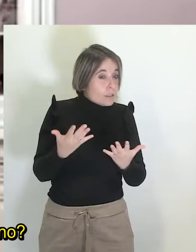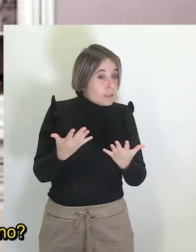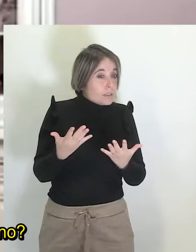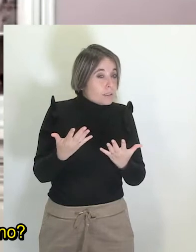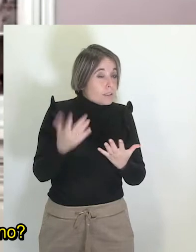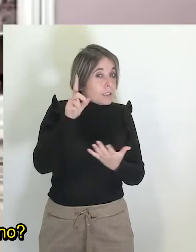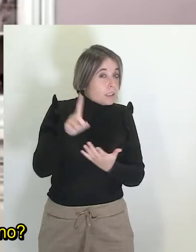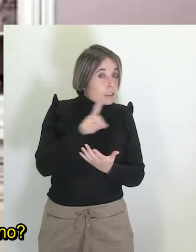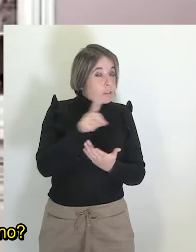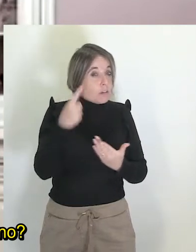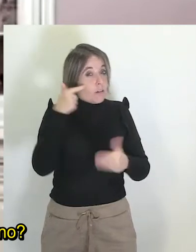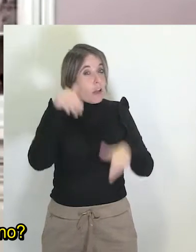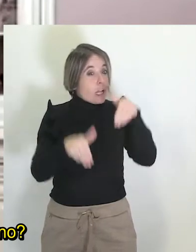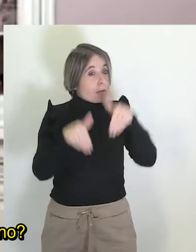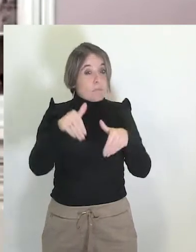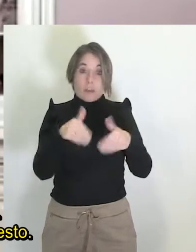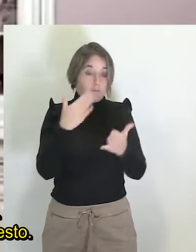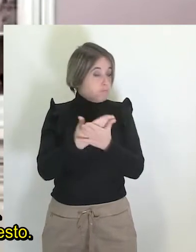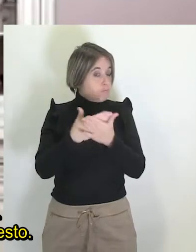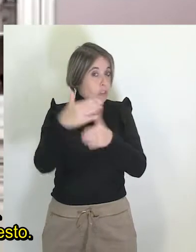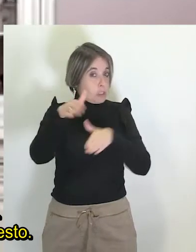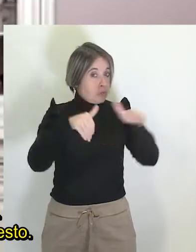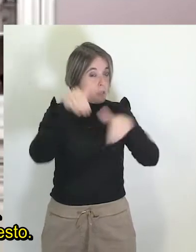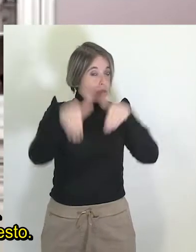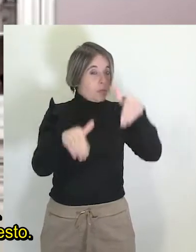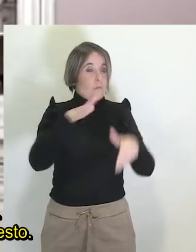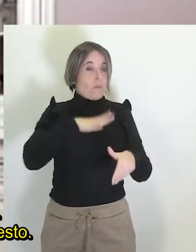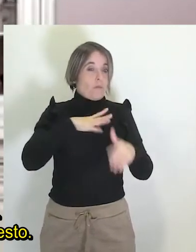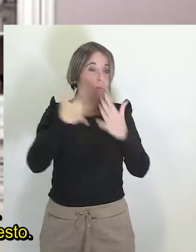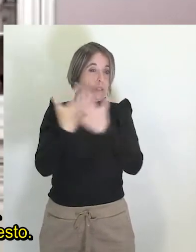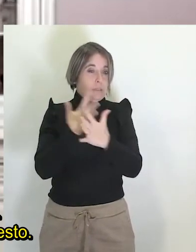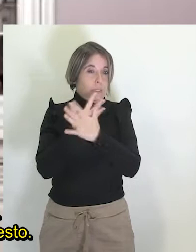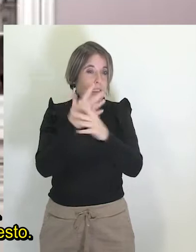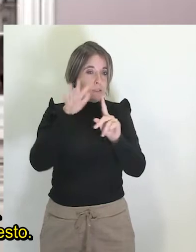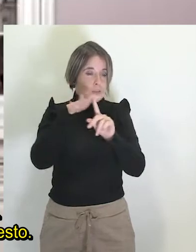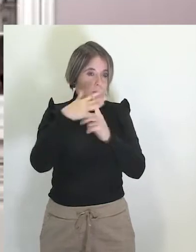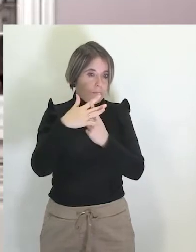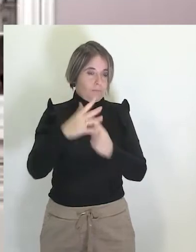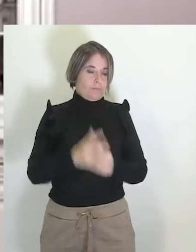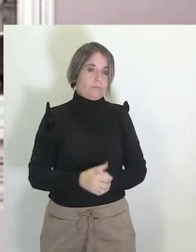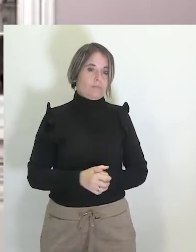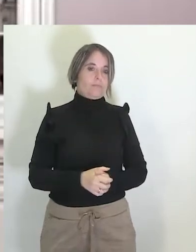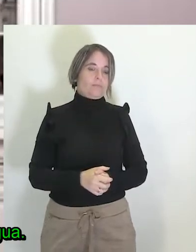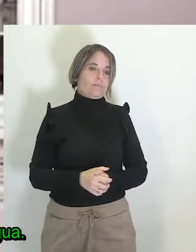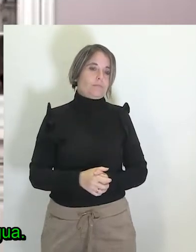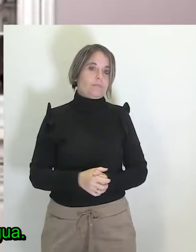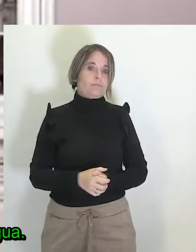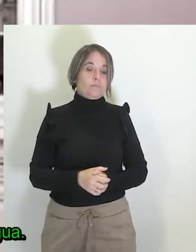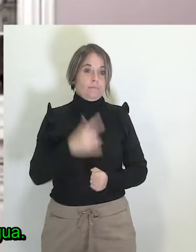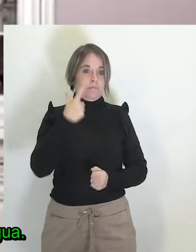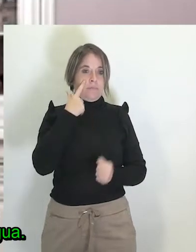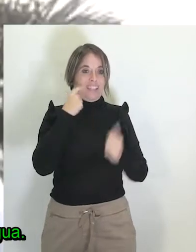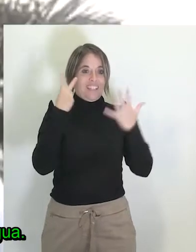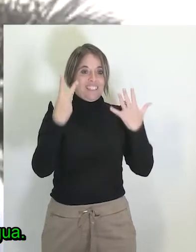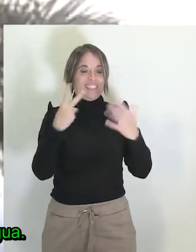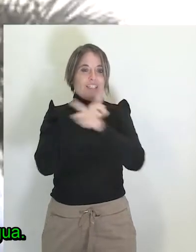deberían estar, ¿no?, las elecciones convocadas, pero no hay atisbo de ello. Sitúanos un poquito, Wendy, en esto. Bueno, el 7